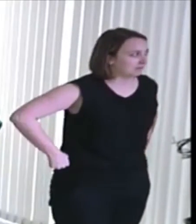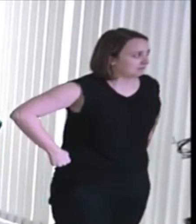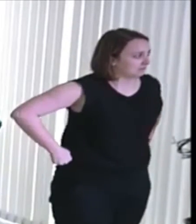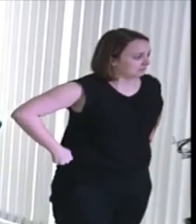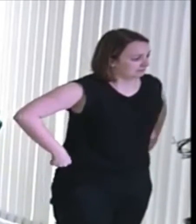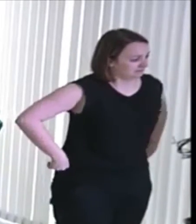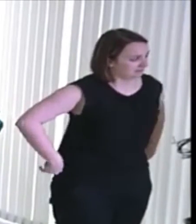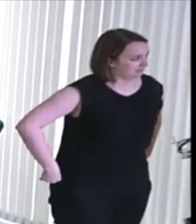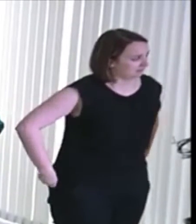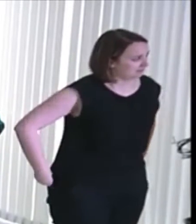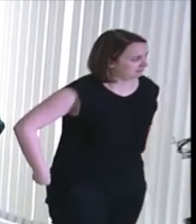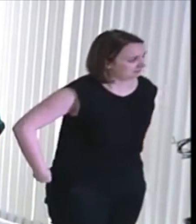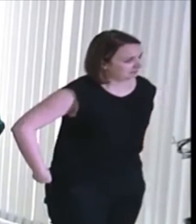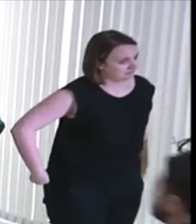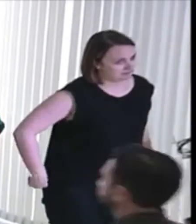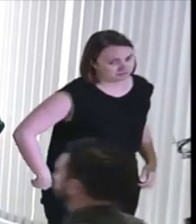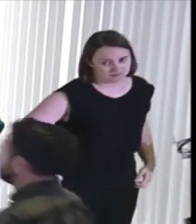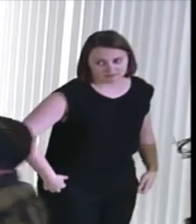favor.